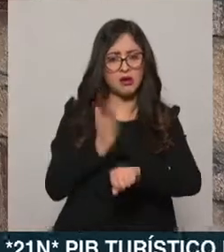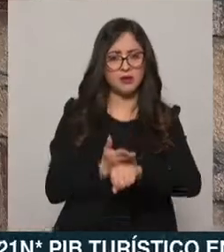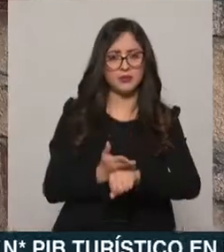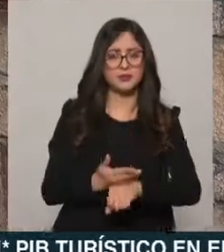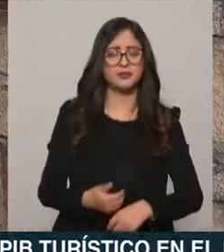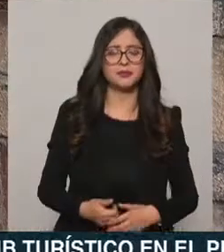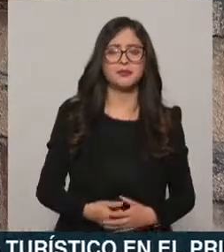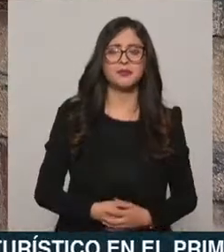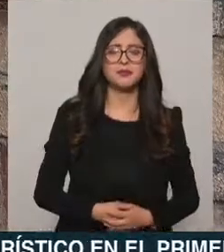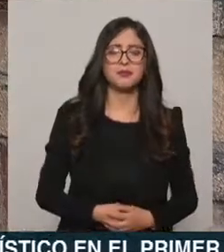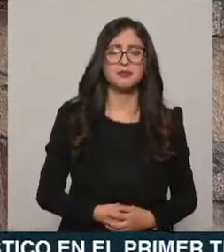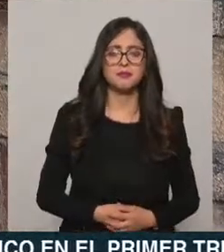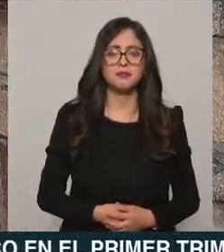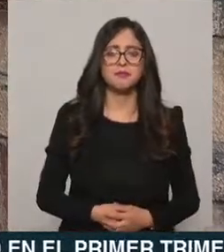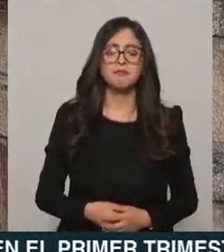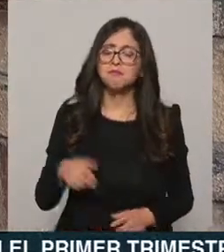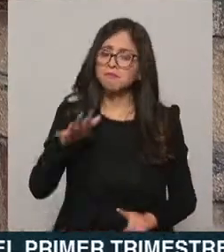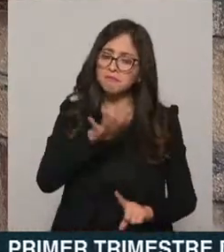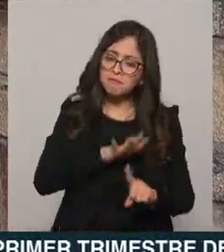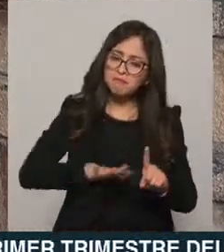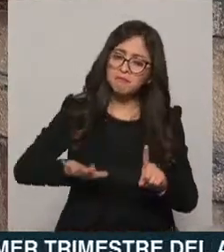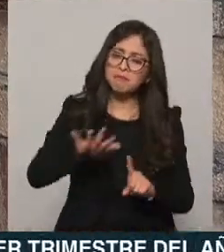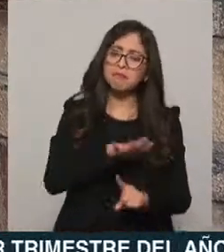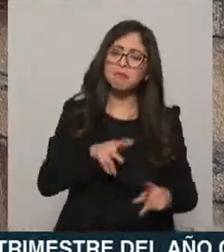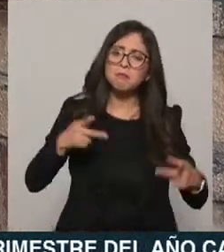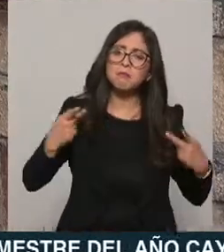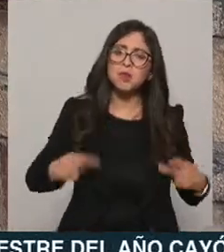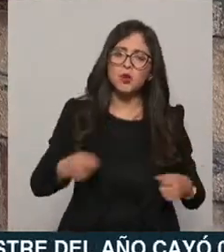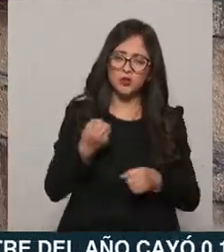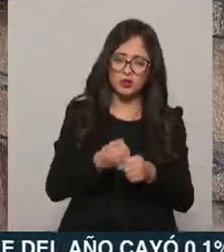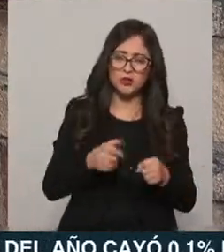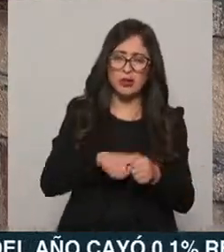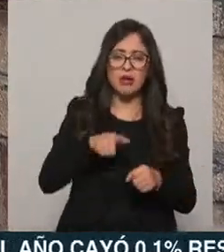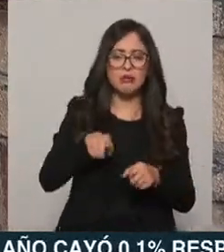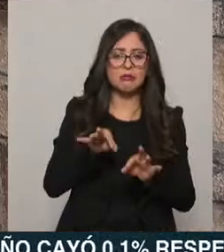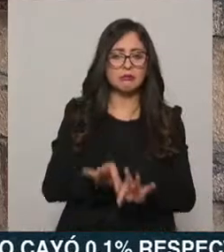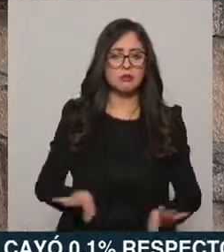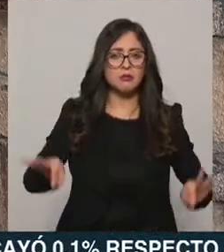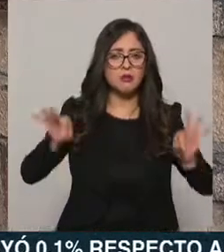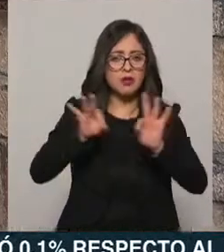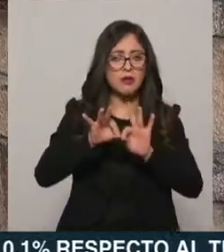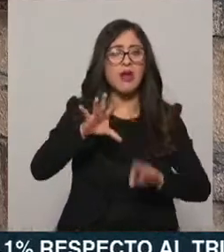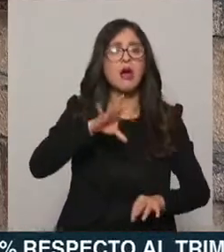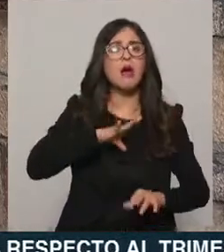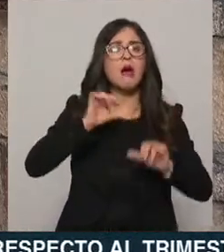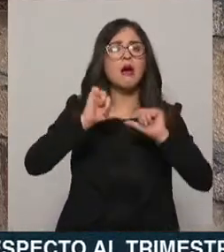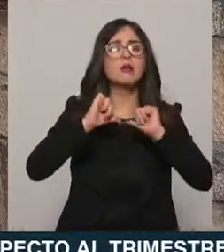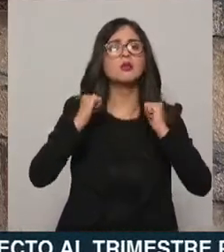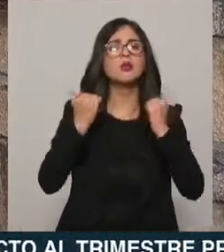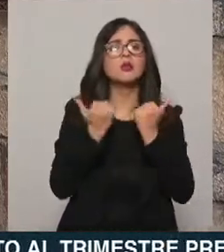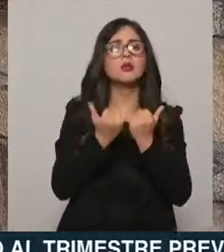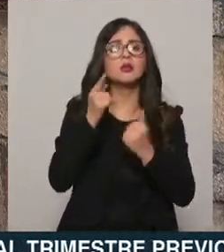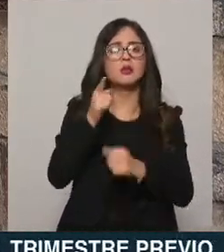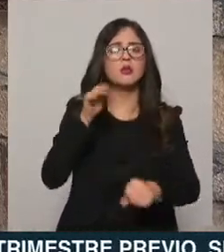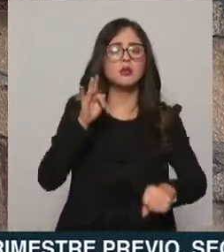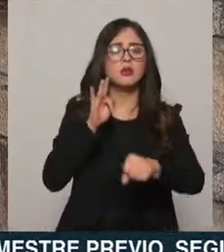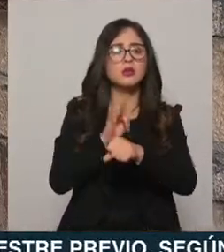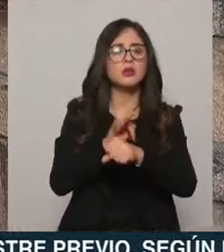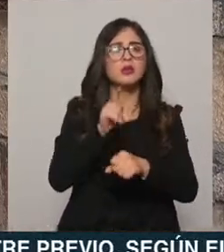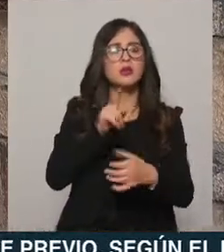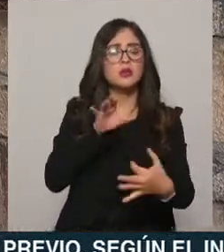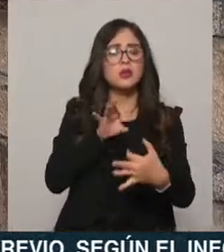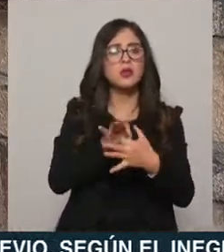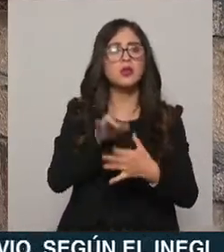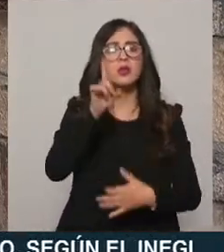Bueno, ante este panorama, la sociedad civil forma un papel fundamental. Fíjese que existe una asociación que trabaja en la defensa y promoción de los derechos de las